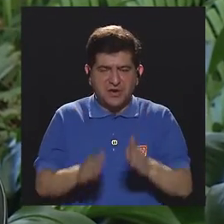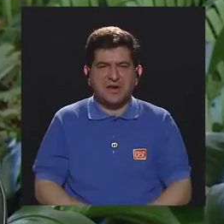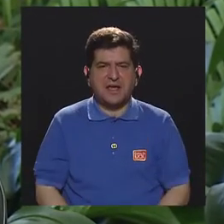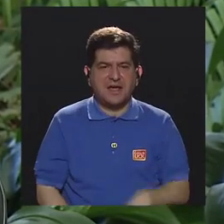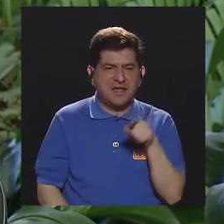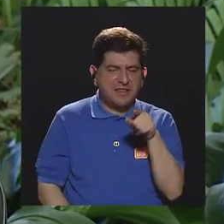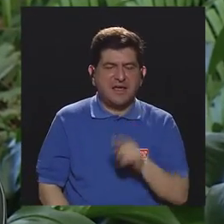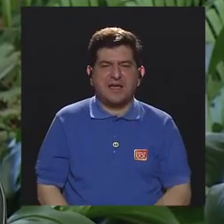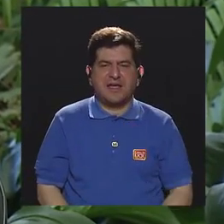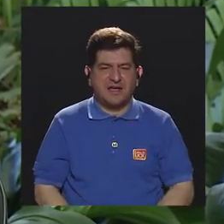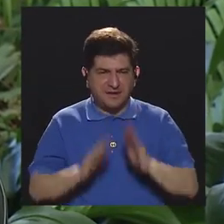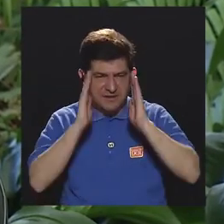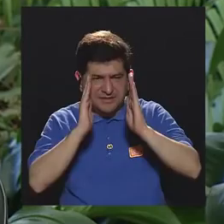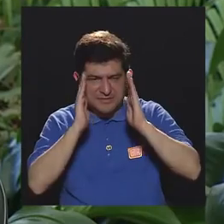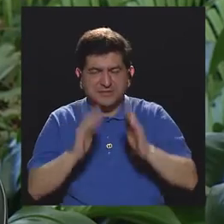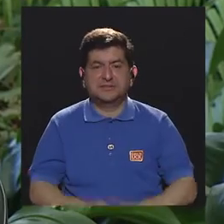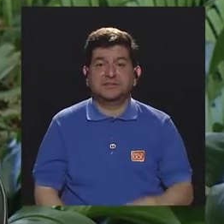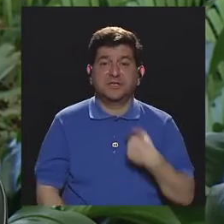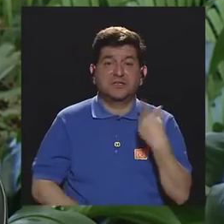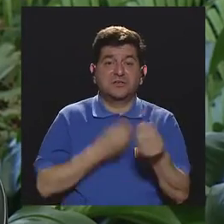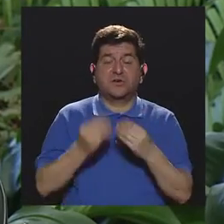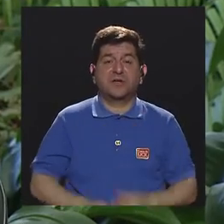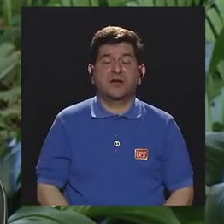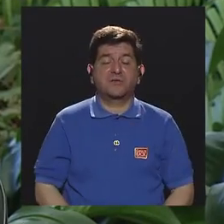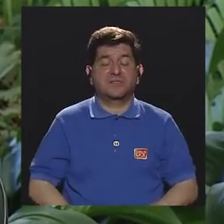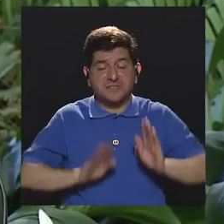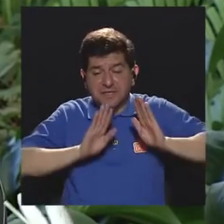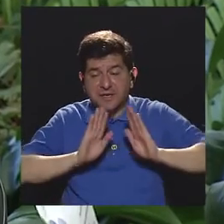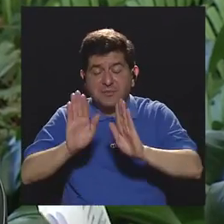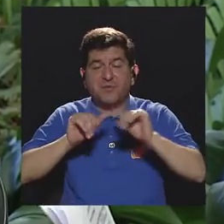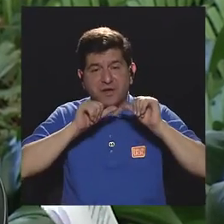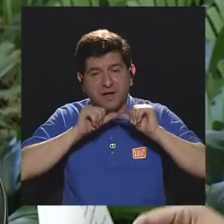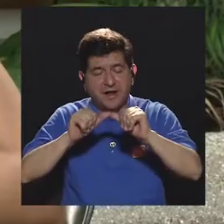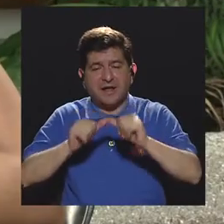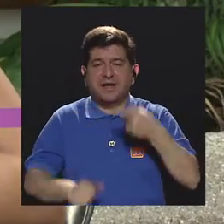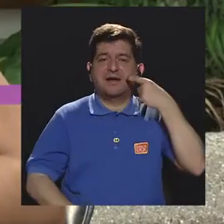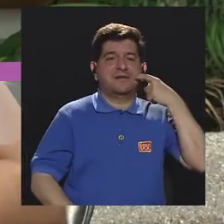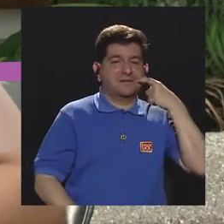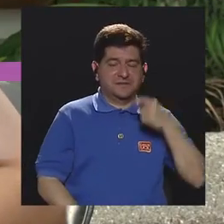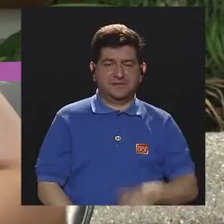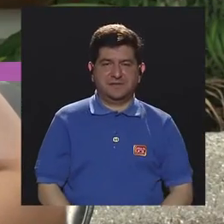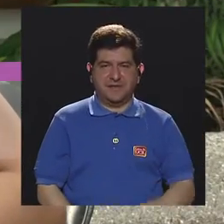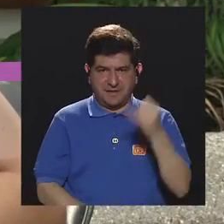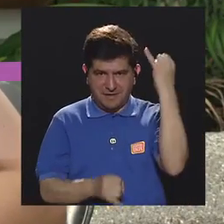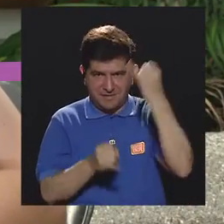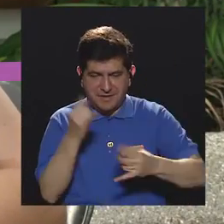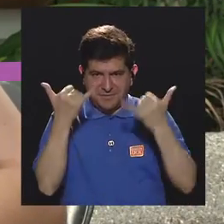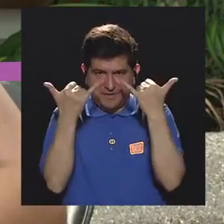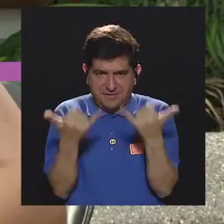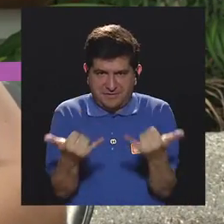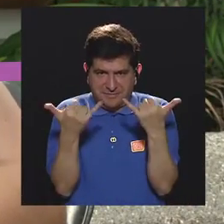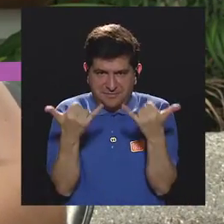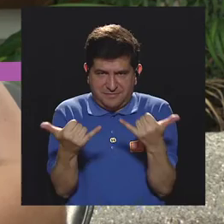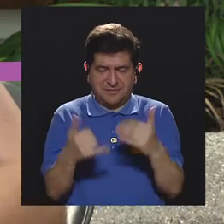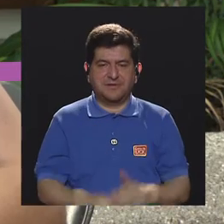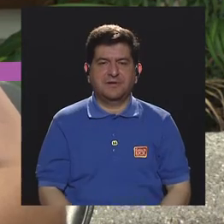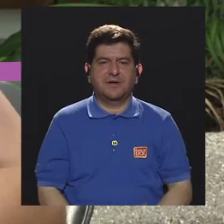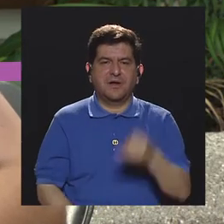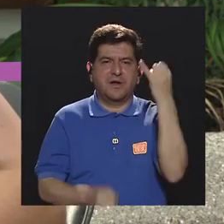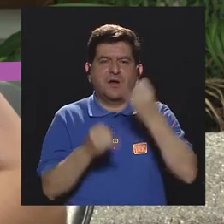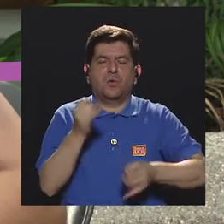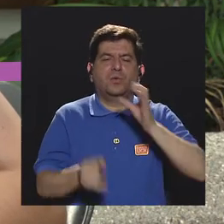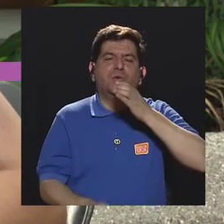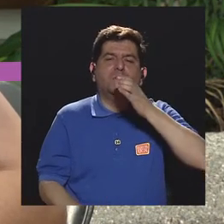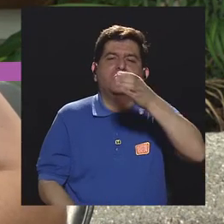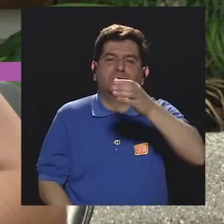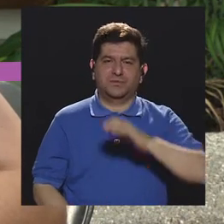hace lo que él hace, y de lo único que estoy haciendo es empujando la adicción. Ya para cerrar, tenemos ya que cerrar, una